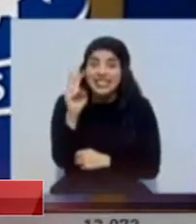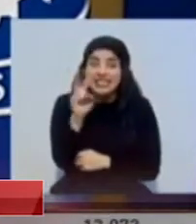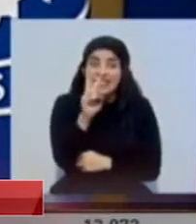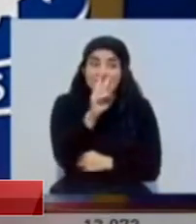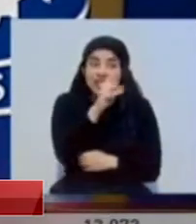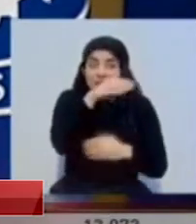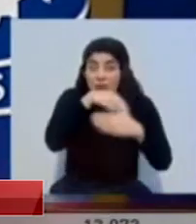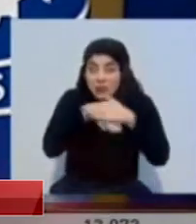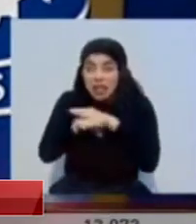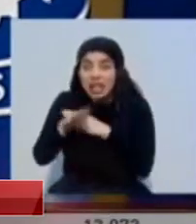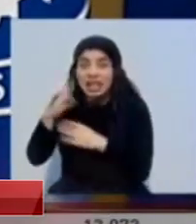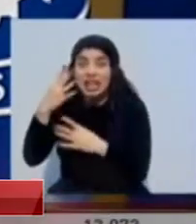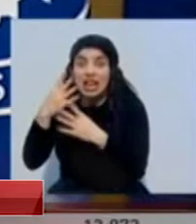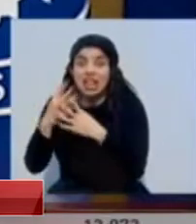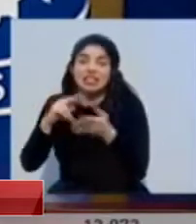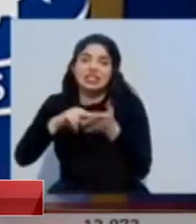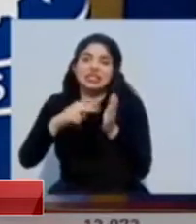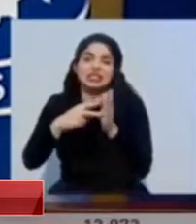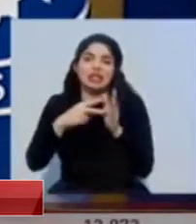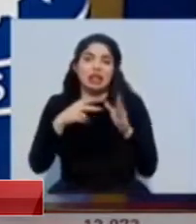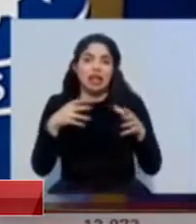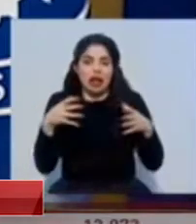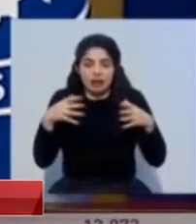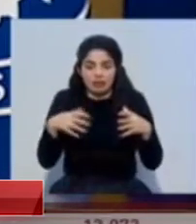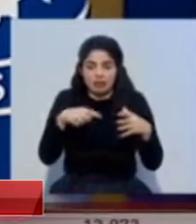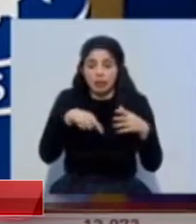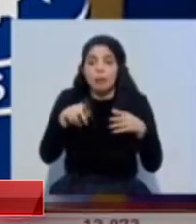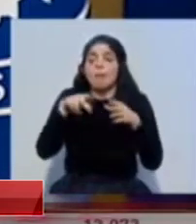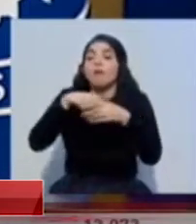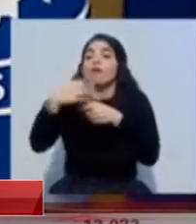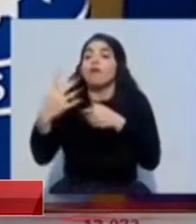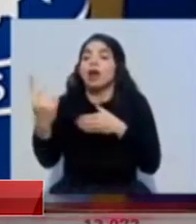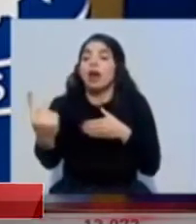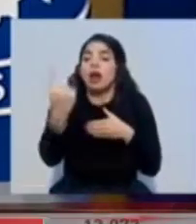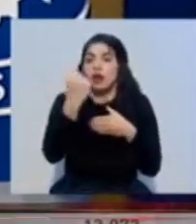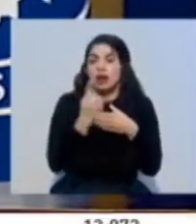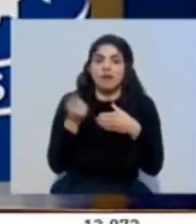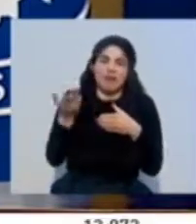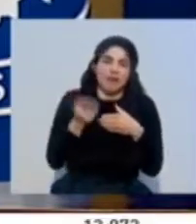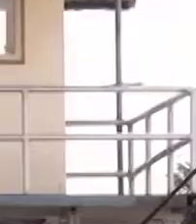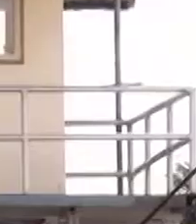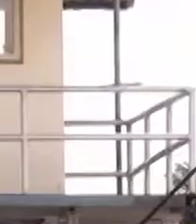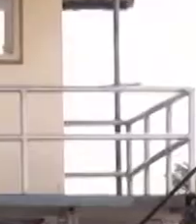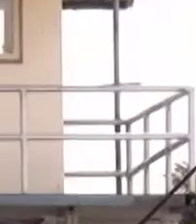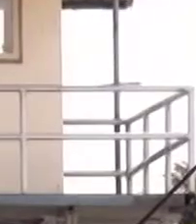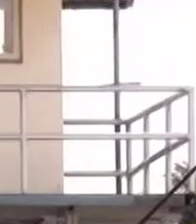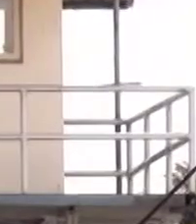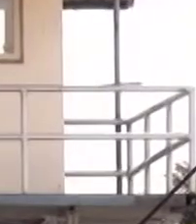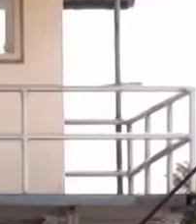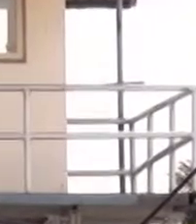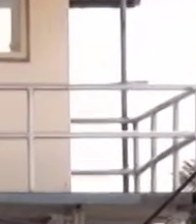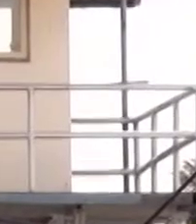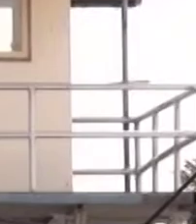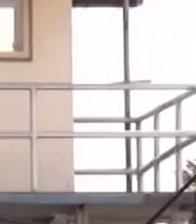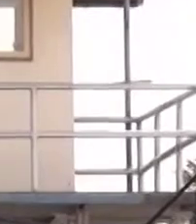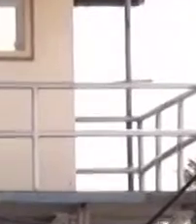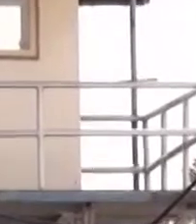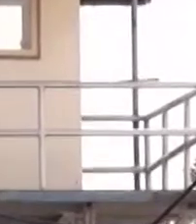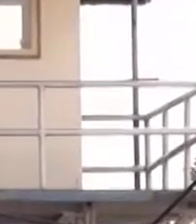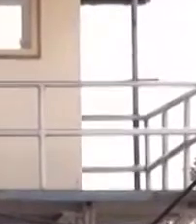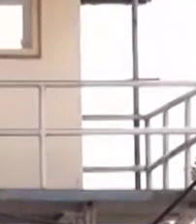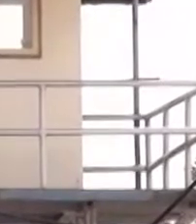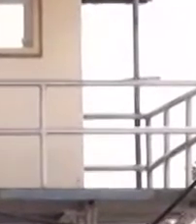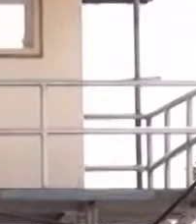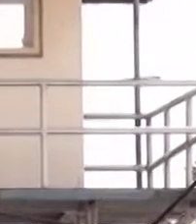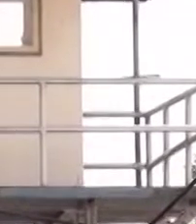sistema penitenciario iba a entrar de alguna persona o de algún agente externo. Suspendimos la visita general, la visita íntima y también la